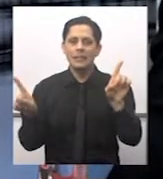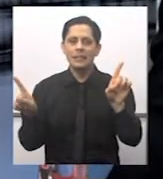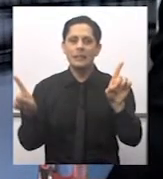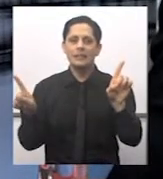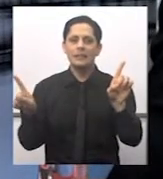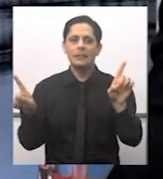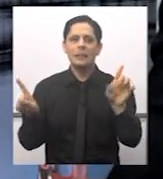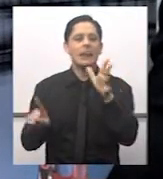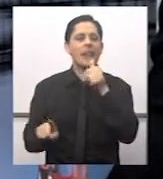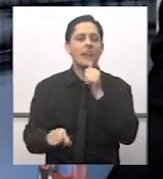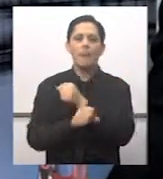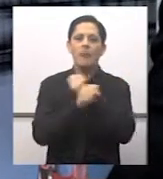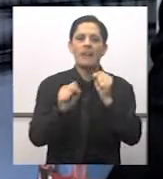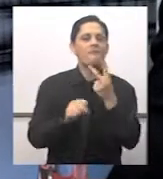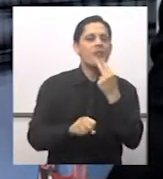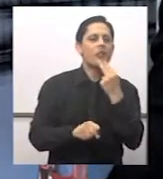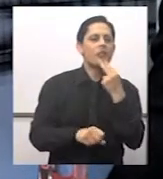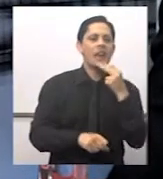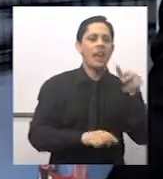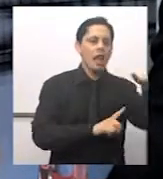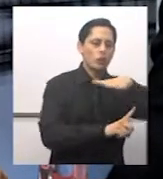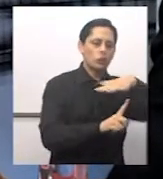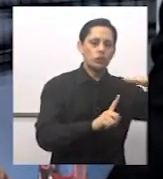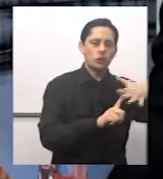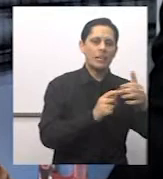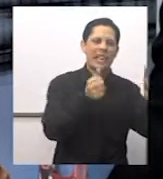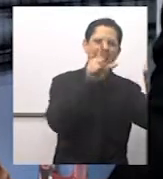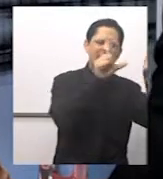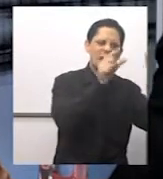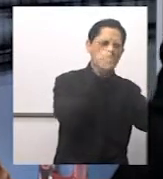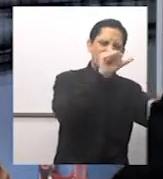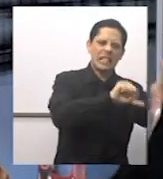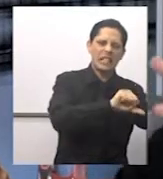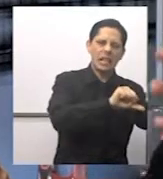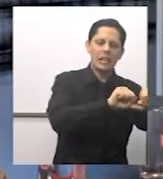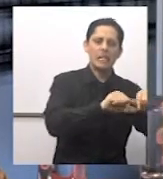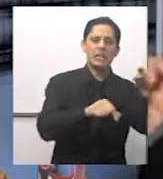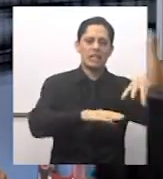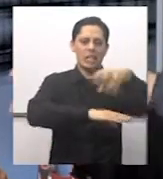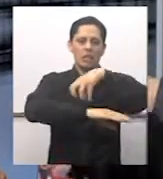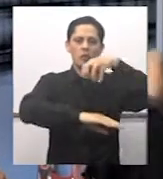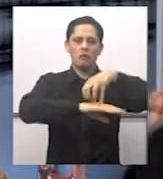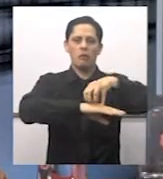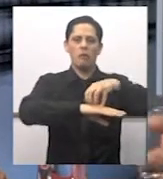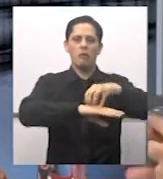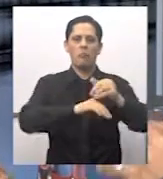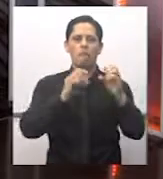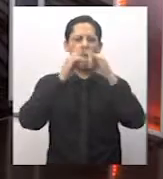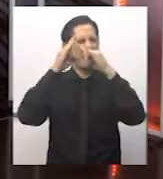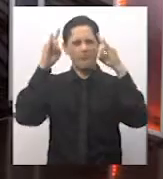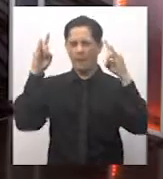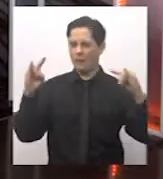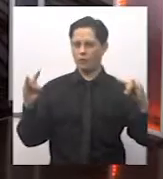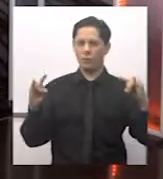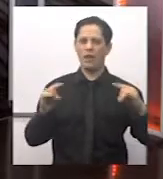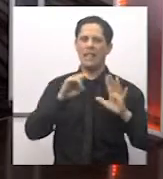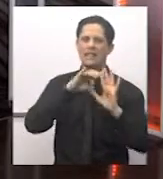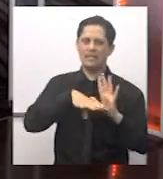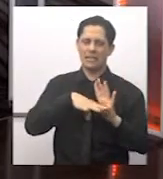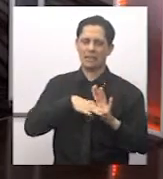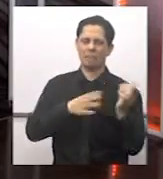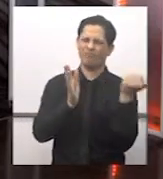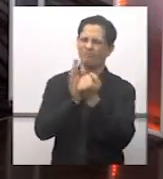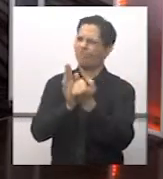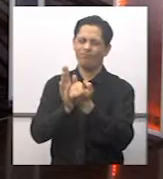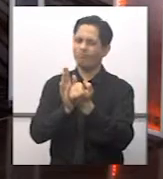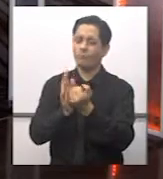de tener el estigma de ser la región con más campamentos en Chile. Y sin duda, porque por lo menos ya se ha logrado algo. Acuérdese que hay un plan nacional de campamento en que se